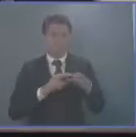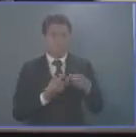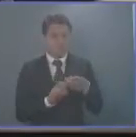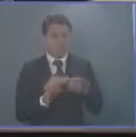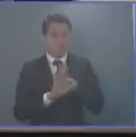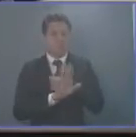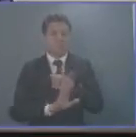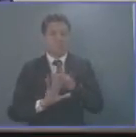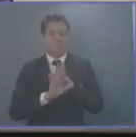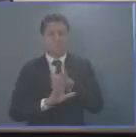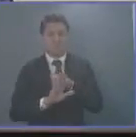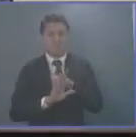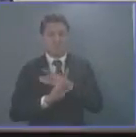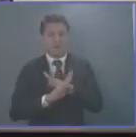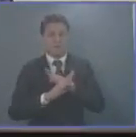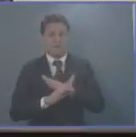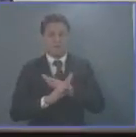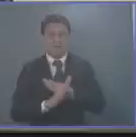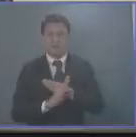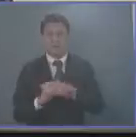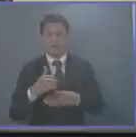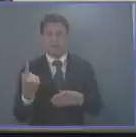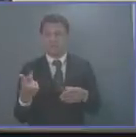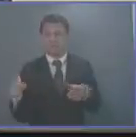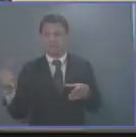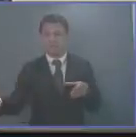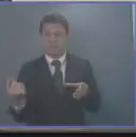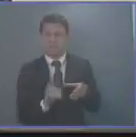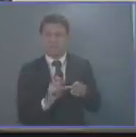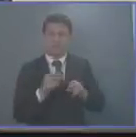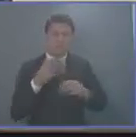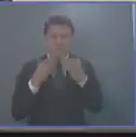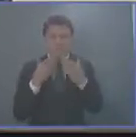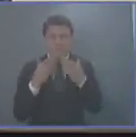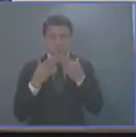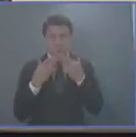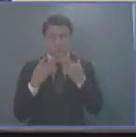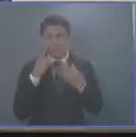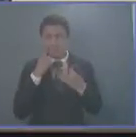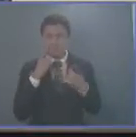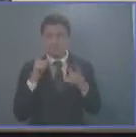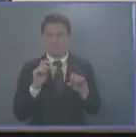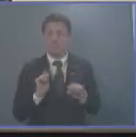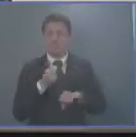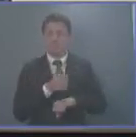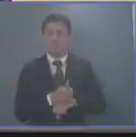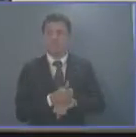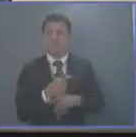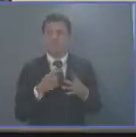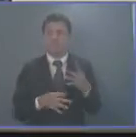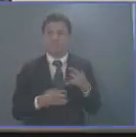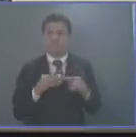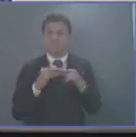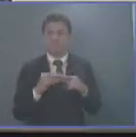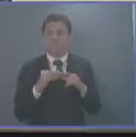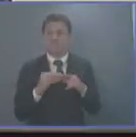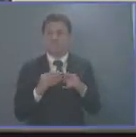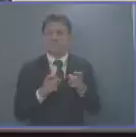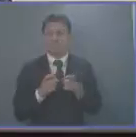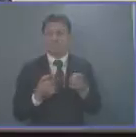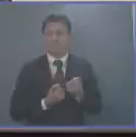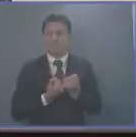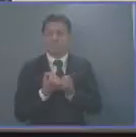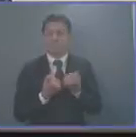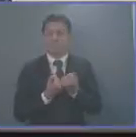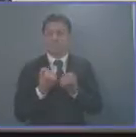de defensa al ministro de gobernación y desarrollo territorial para que explique por qué no ha cumplido con lo establecido una ley especial para regular los beneficios y